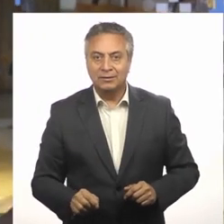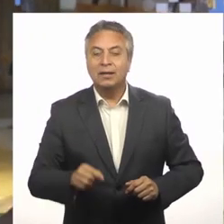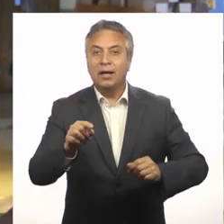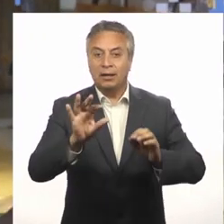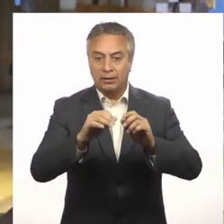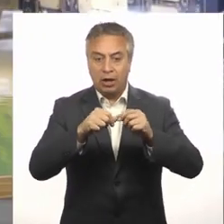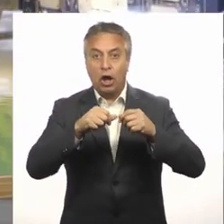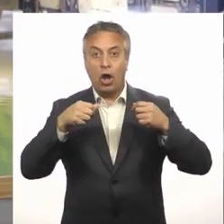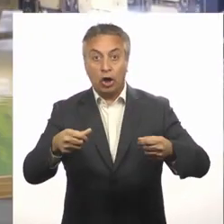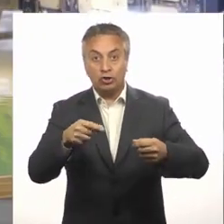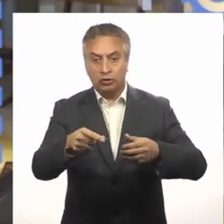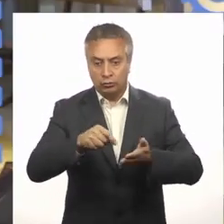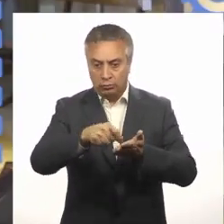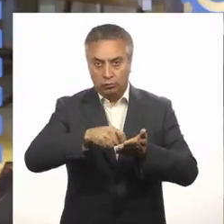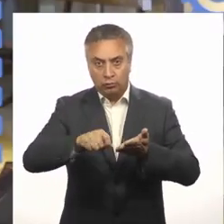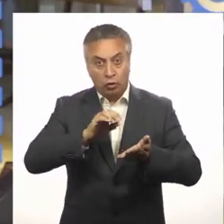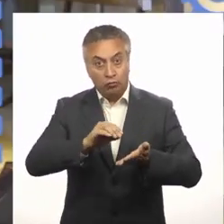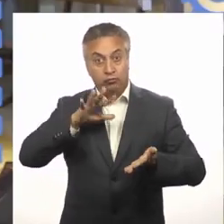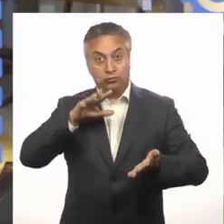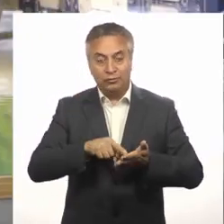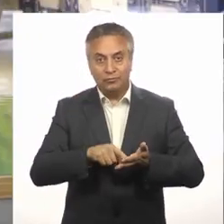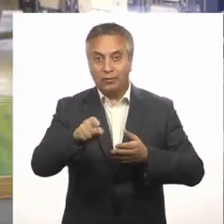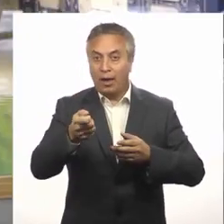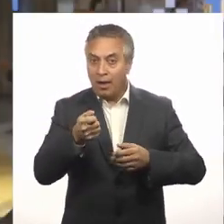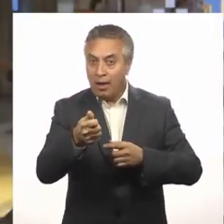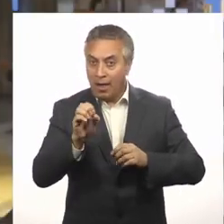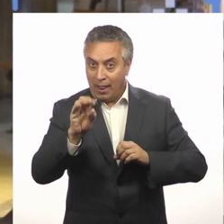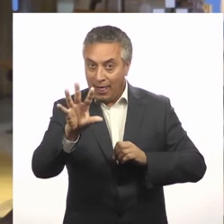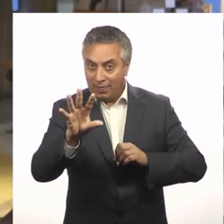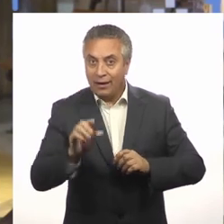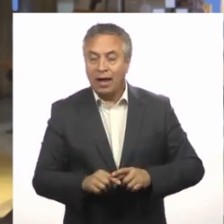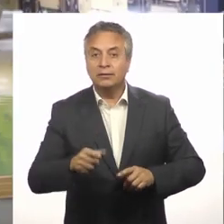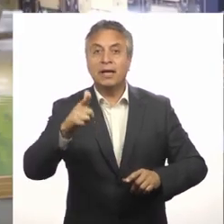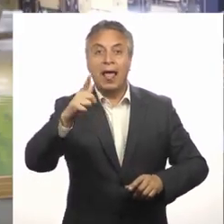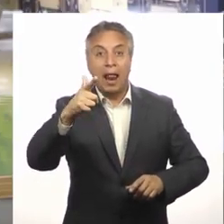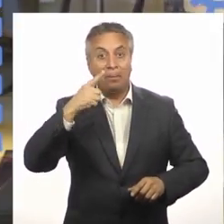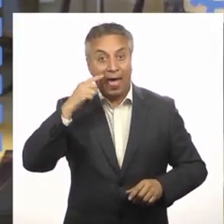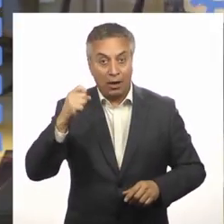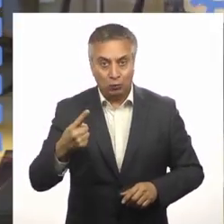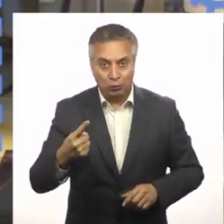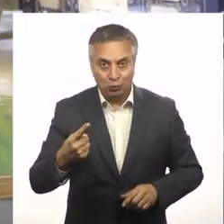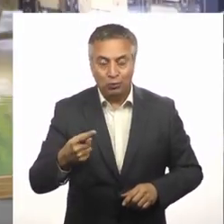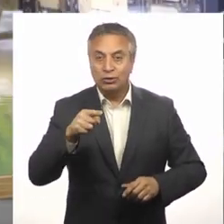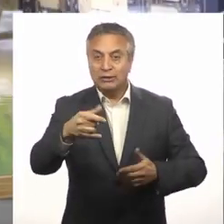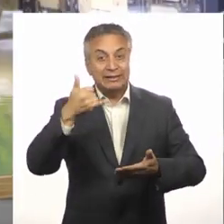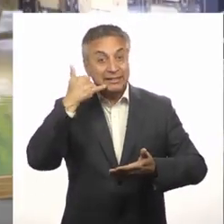scotch destacador, linternas, un lápiz azul, tu